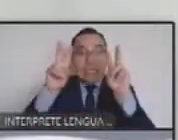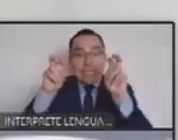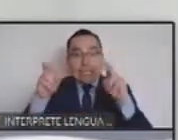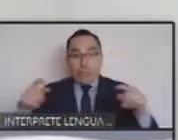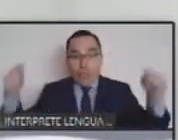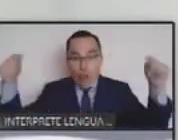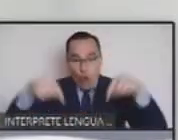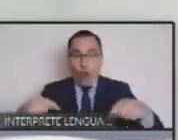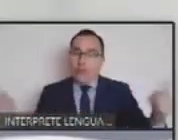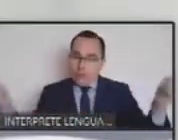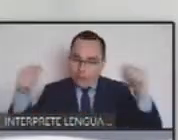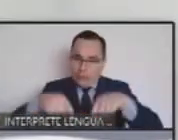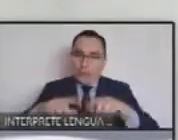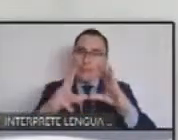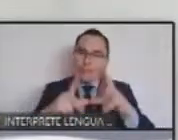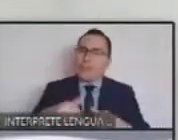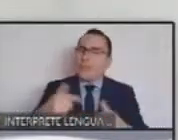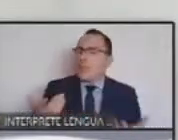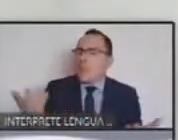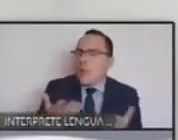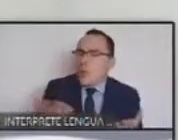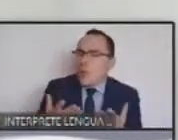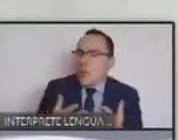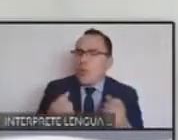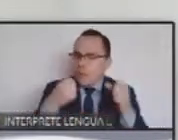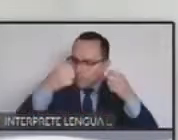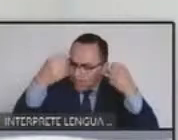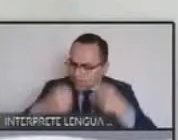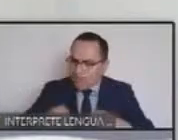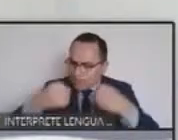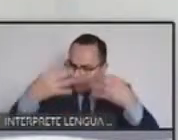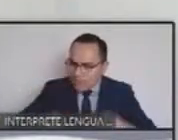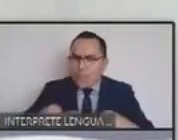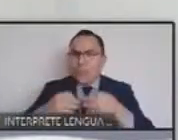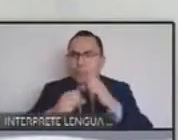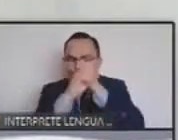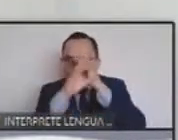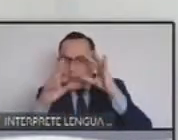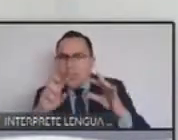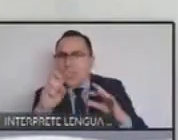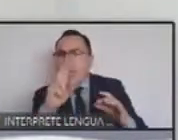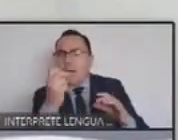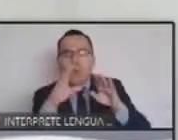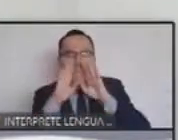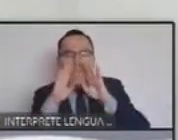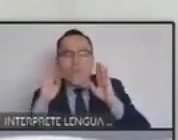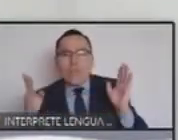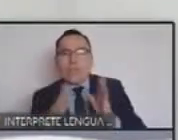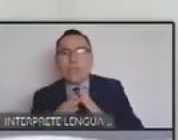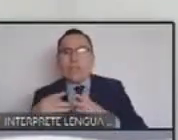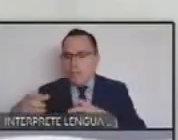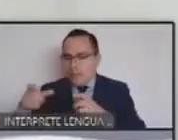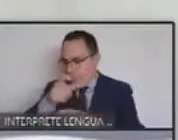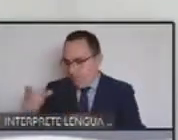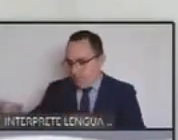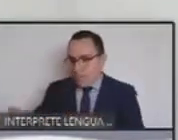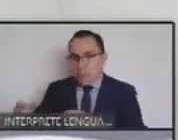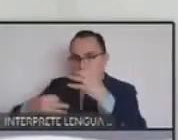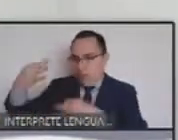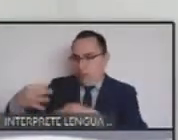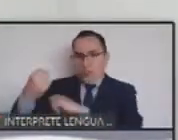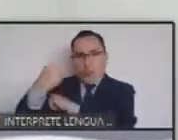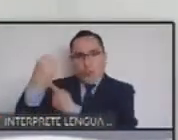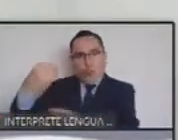hoy. ¿Cómo asegurar la probidad y la transparencia de los integrantes del Poder Judicial? ¿Cómo se aseguran